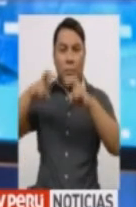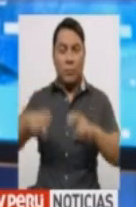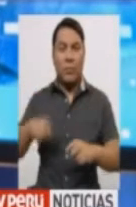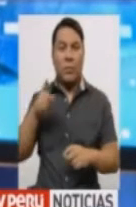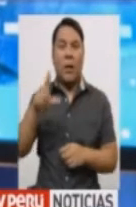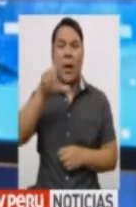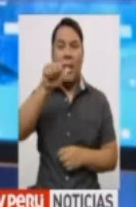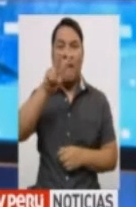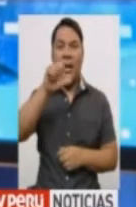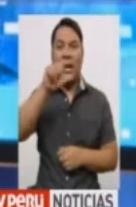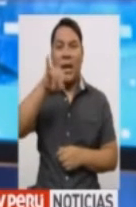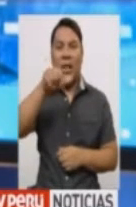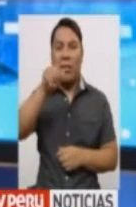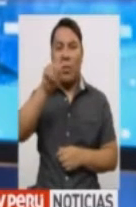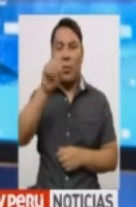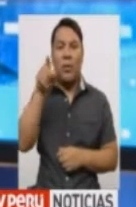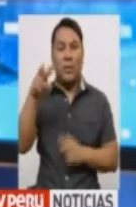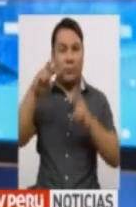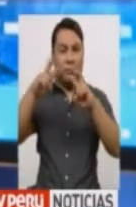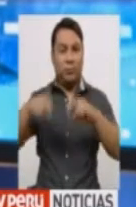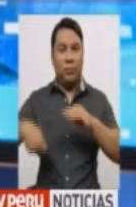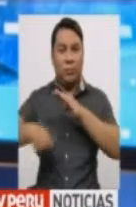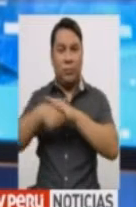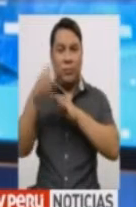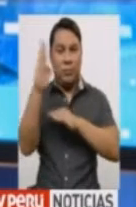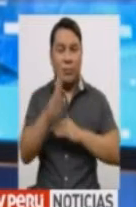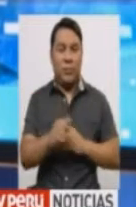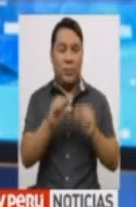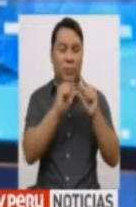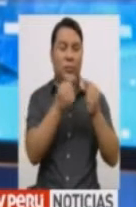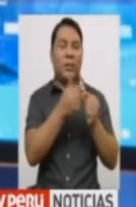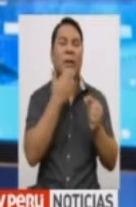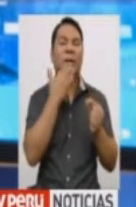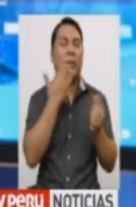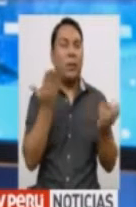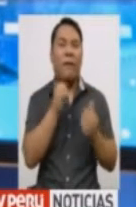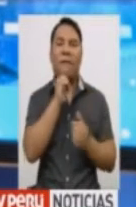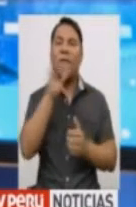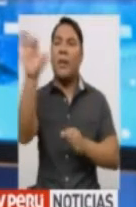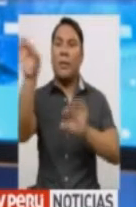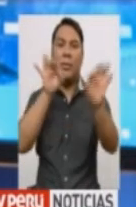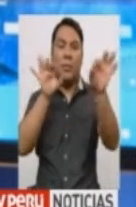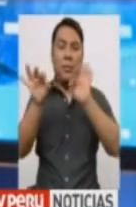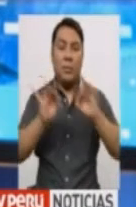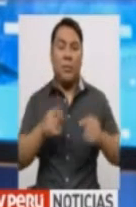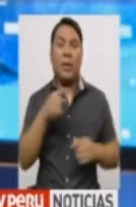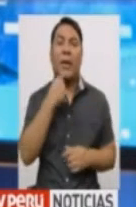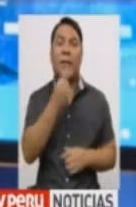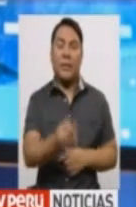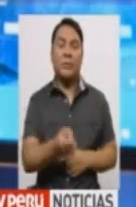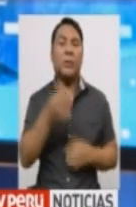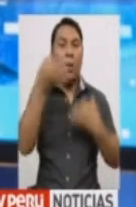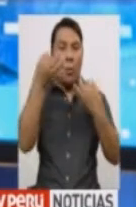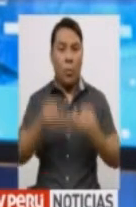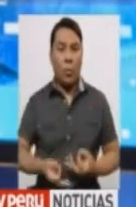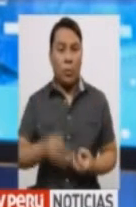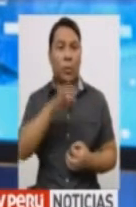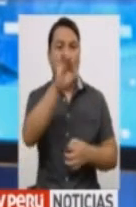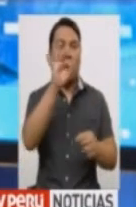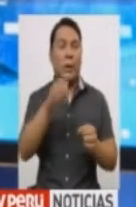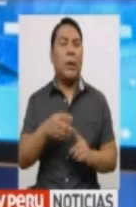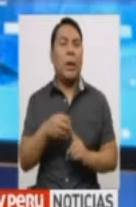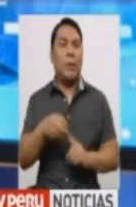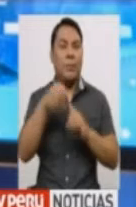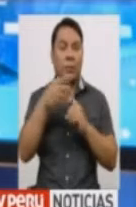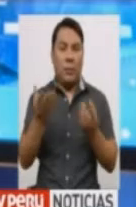los integrantes para el ex procurador Antonio Maldonado, es muy importante contar con un organismo de calidad porque va a ayudar mucho